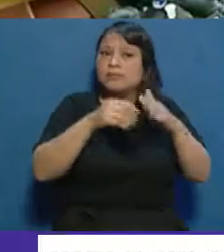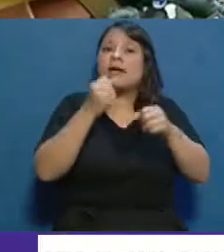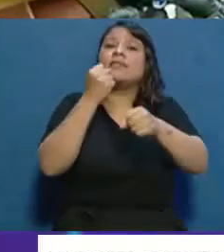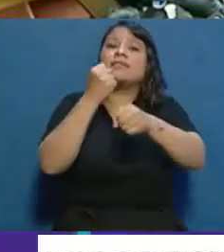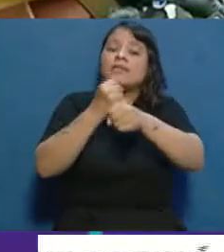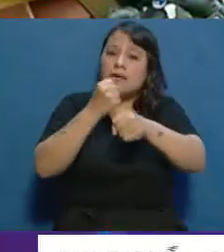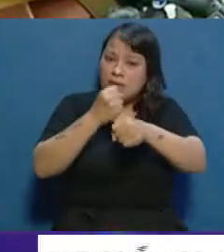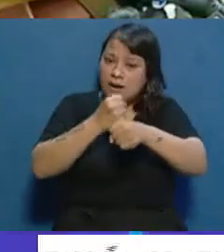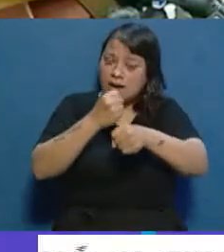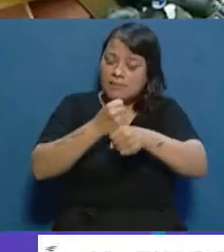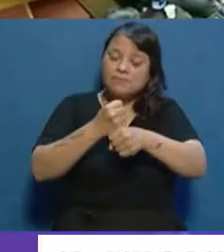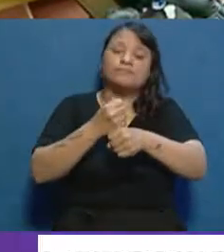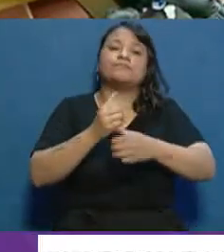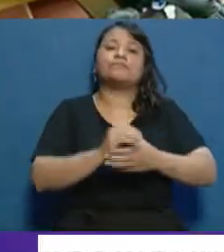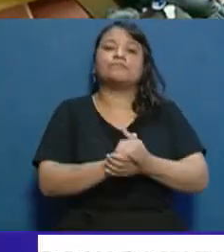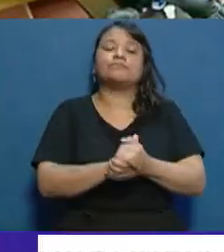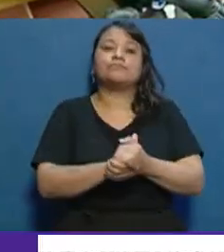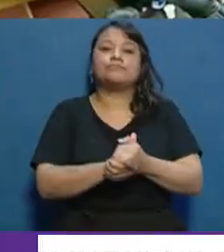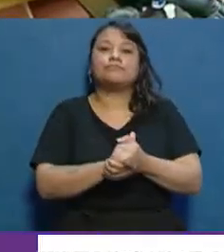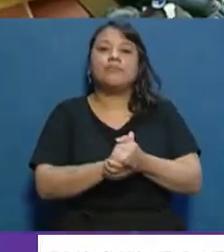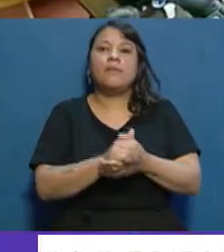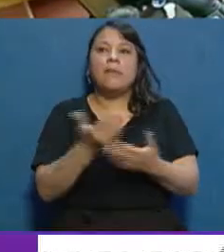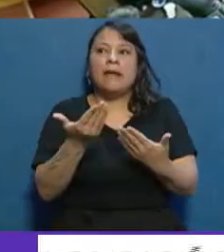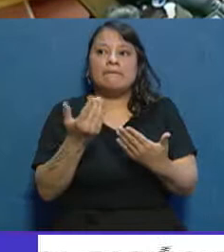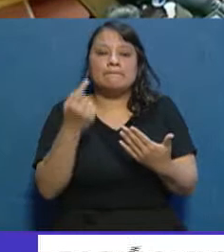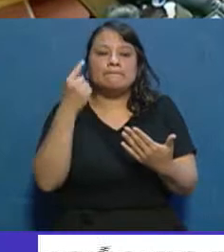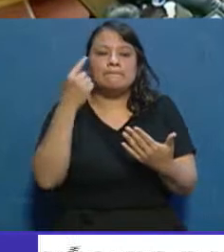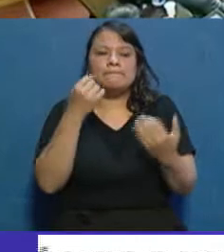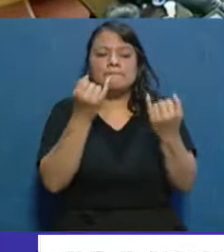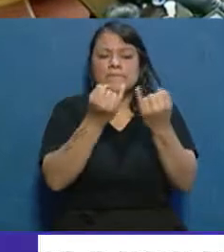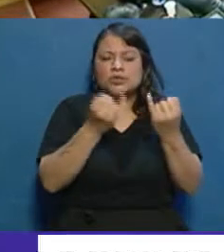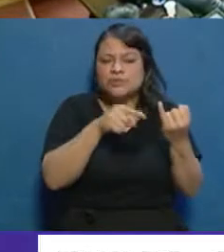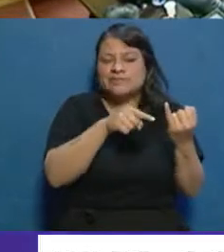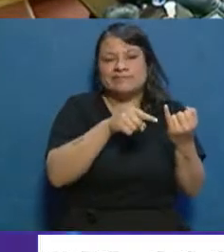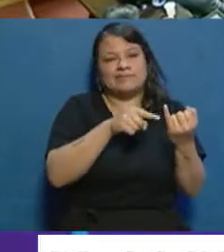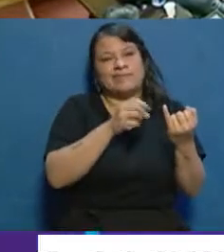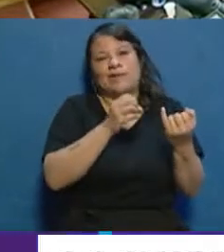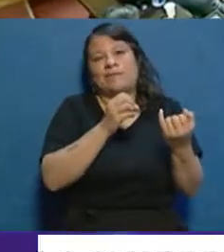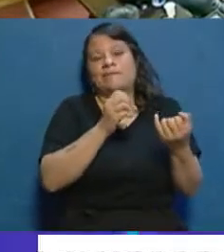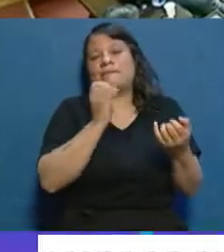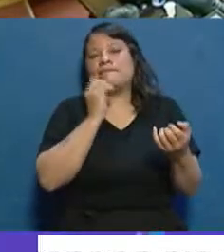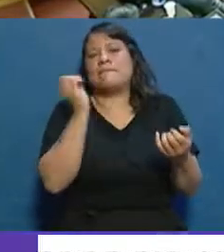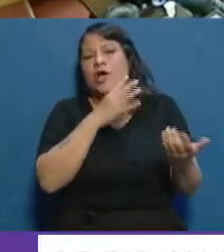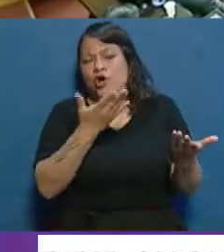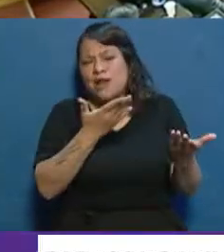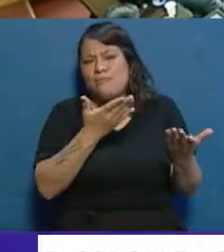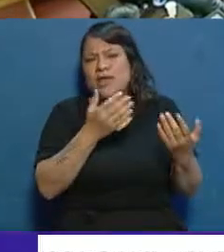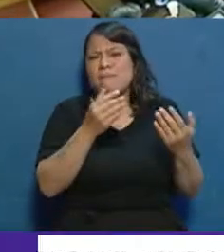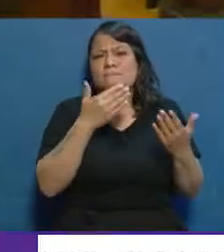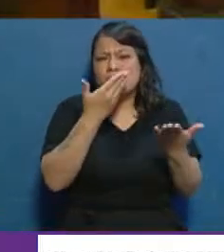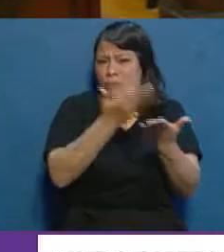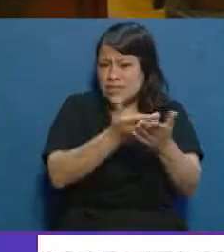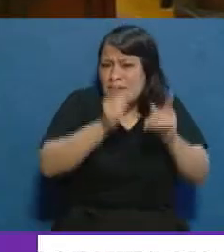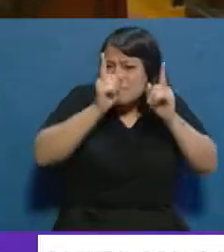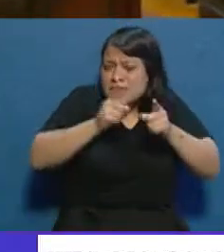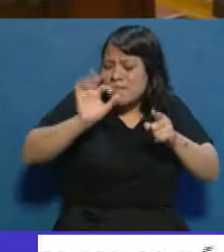Cámara, diputado Lombardi, para ser un poco más creativos que lo que ha traído el ministro, porque el ministro ha traído la misma propuesta del año pasado y